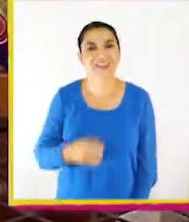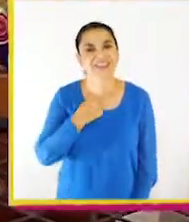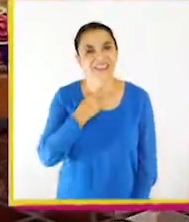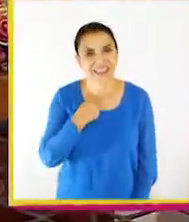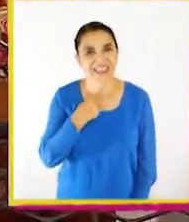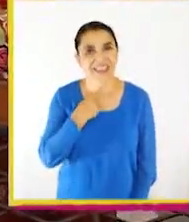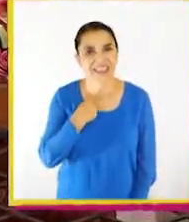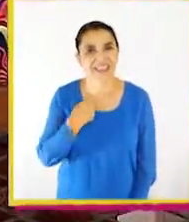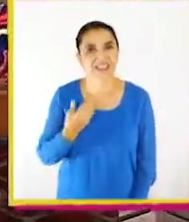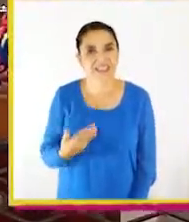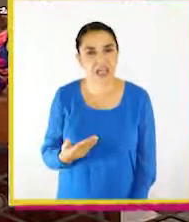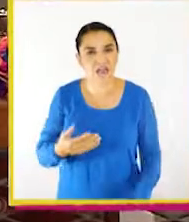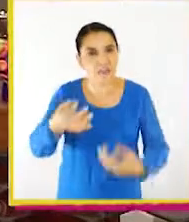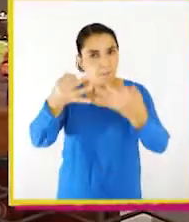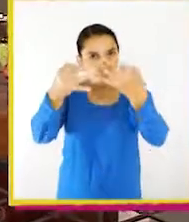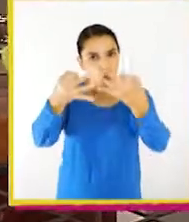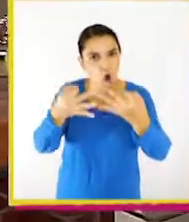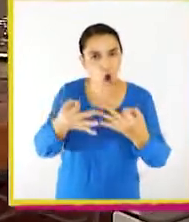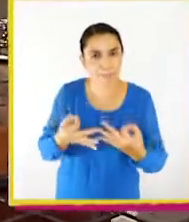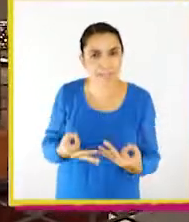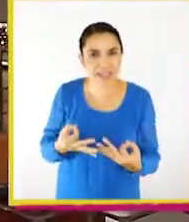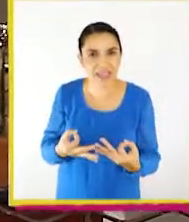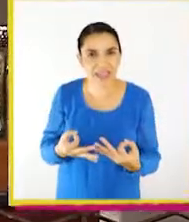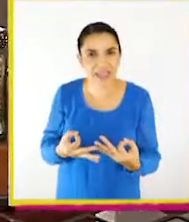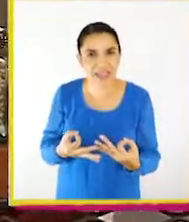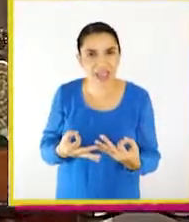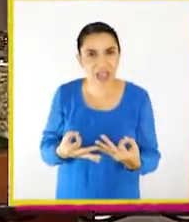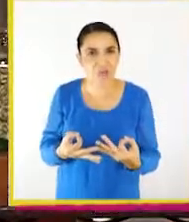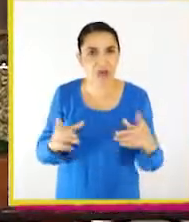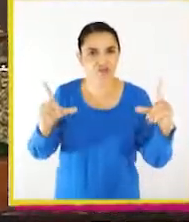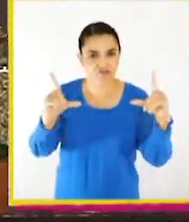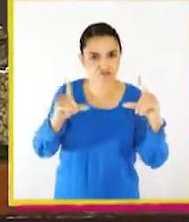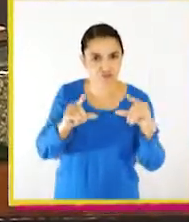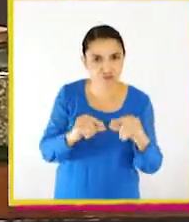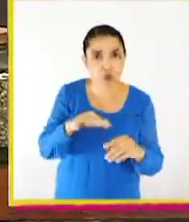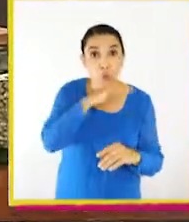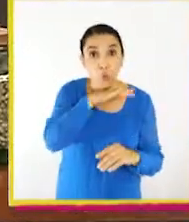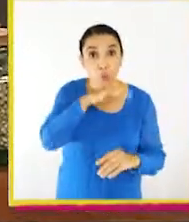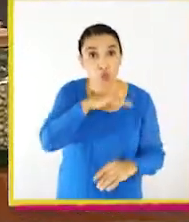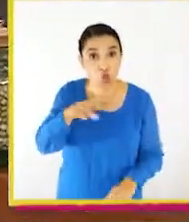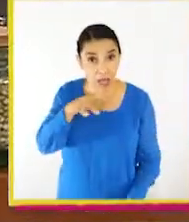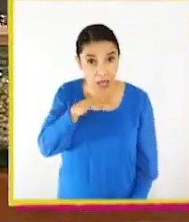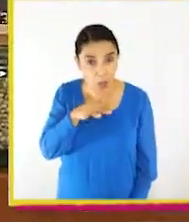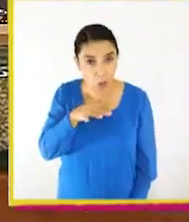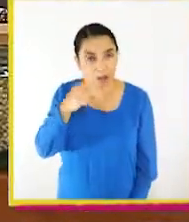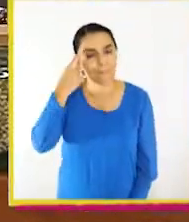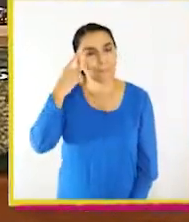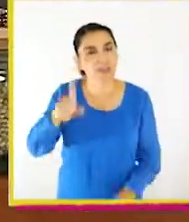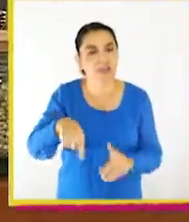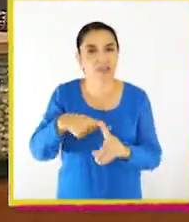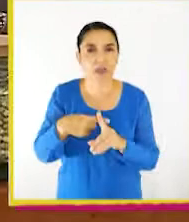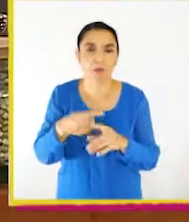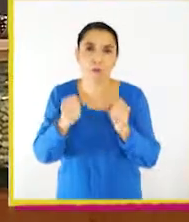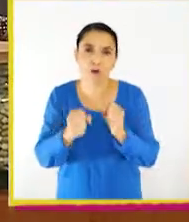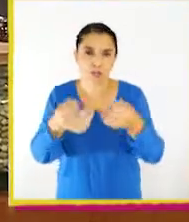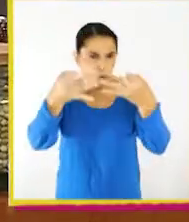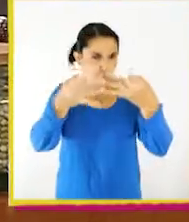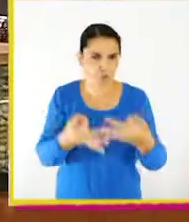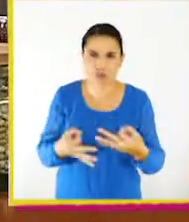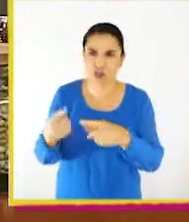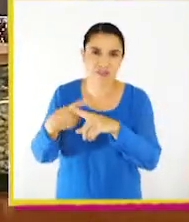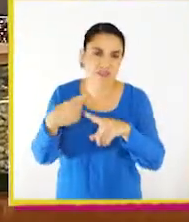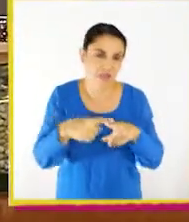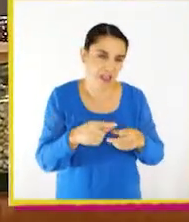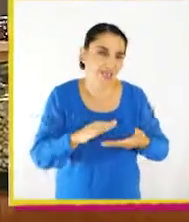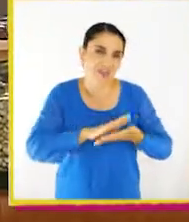¡Qué interesante sacar promedio para así disminuir el consumo de agua! Pero además, podríamos sacar promedio